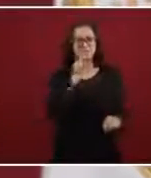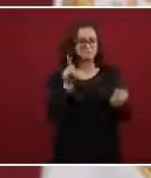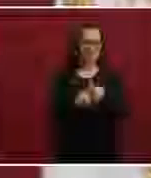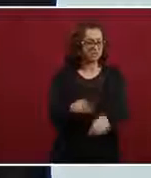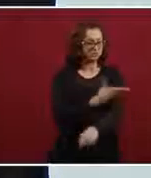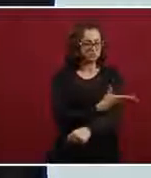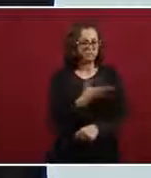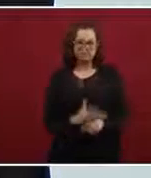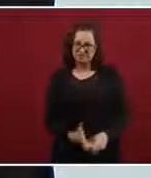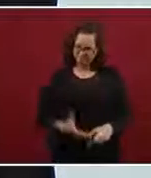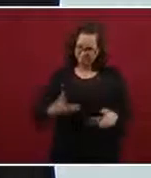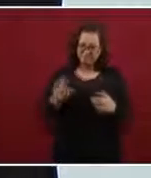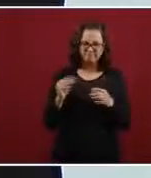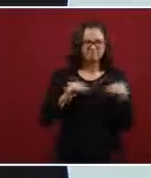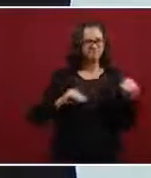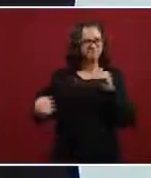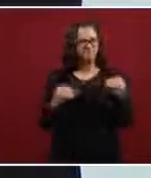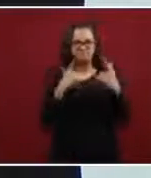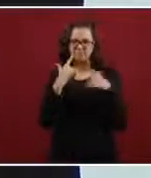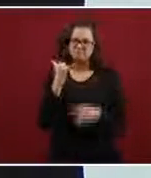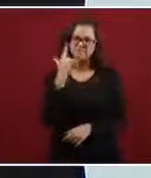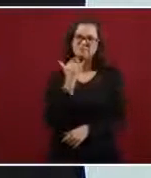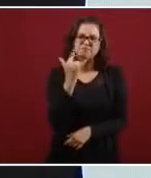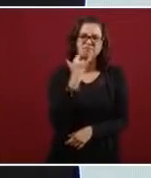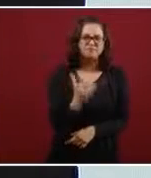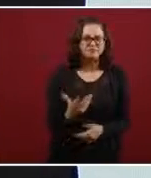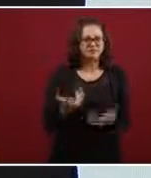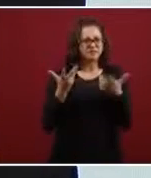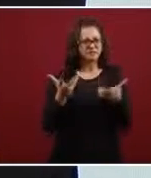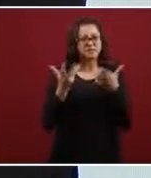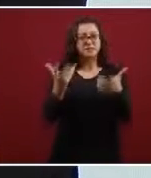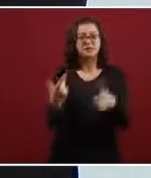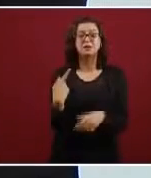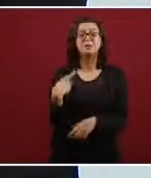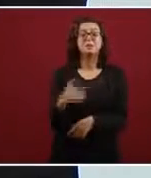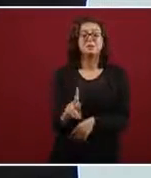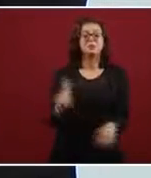pero los anhelos democráticos de Madero